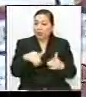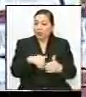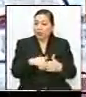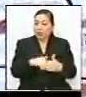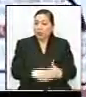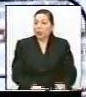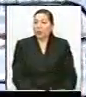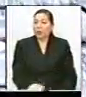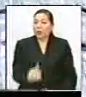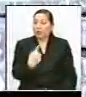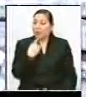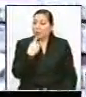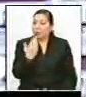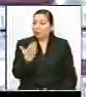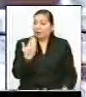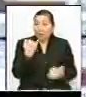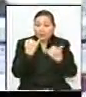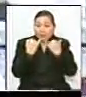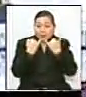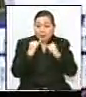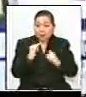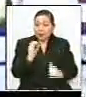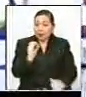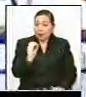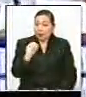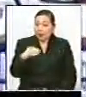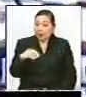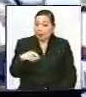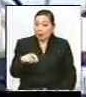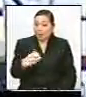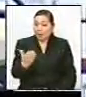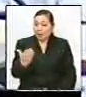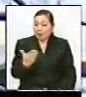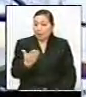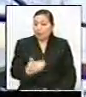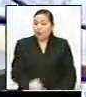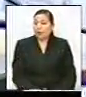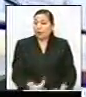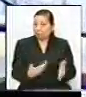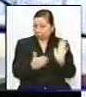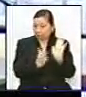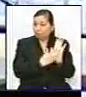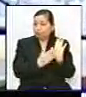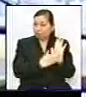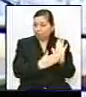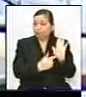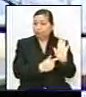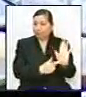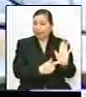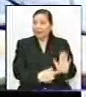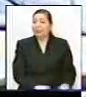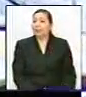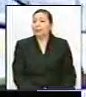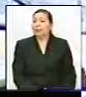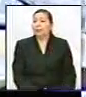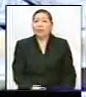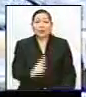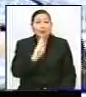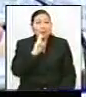el cual mencionó que él ya pidió información a la OMPE. Ella pidió información y acá está la documentación y no